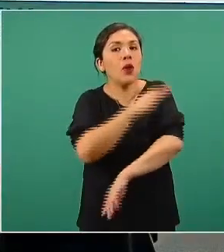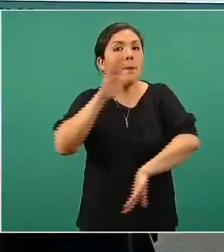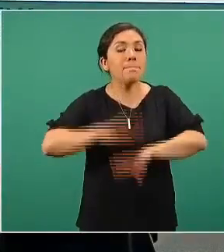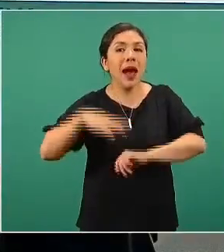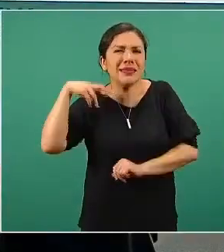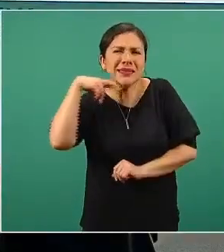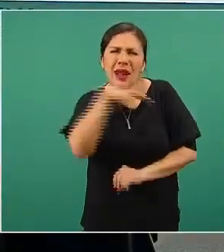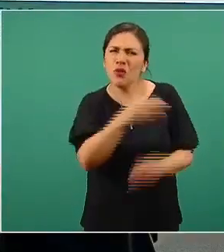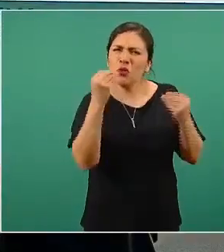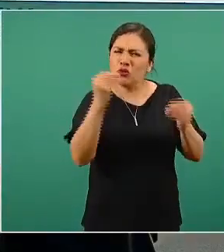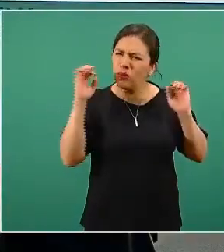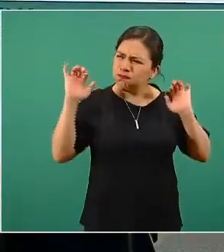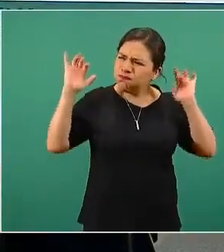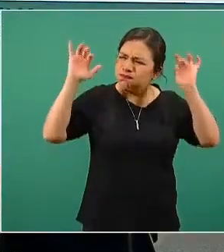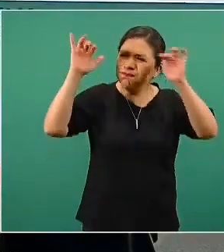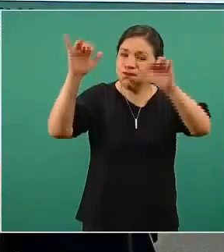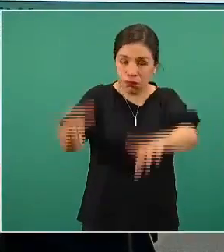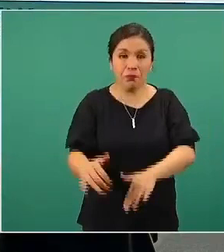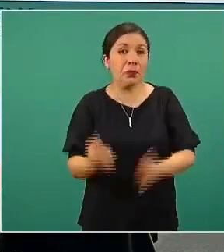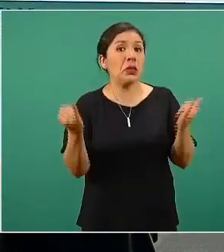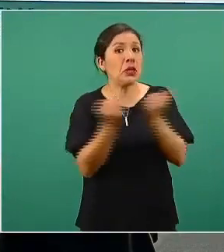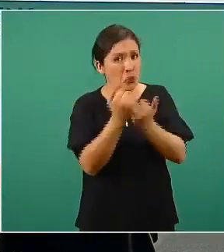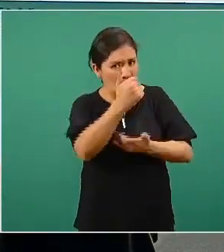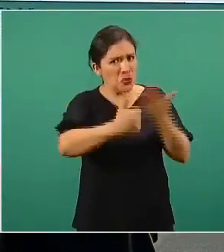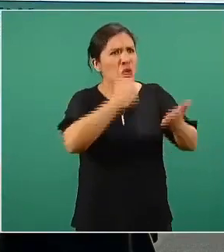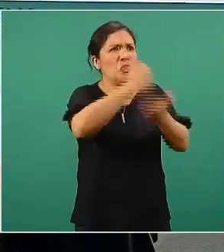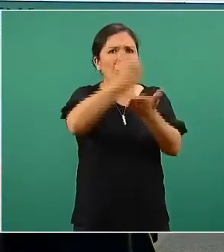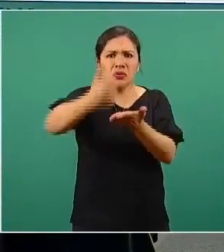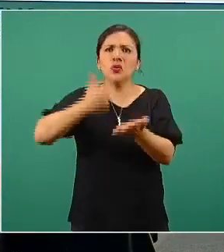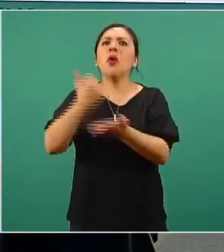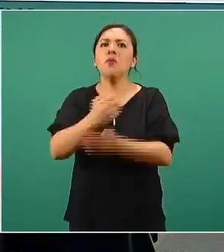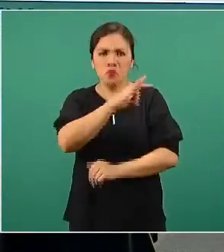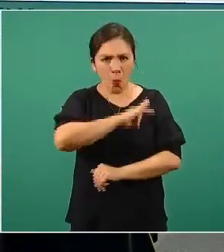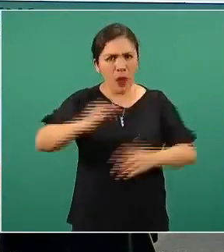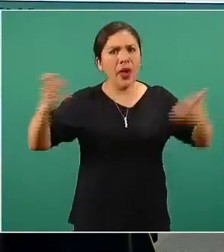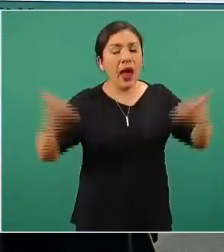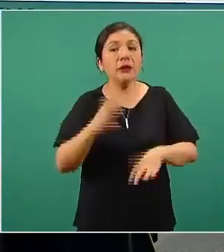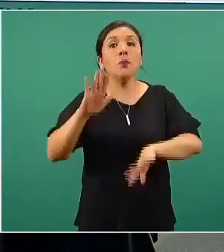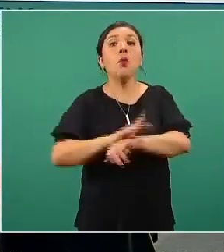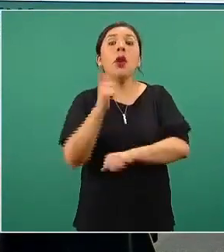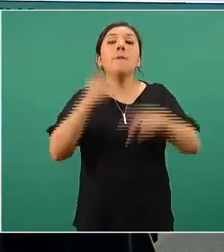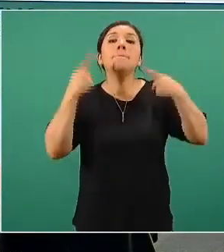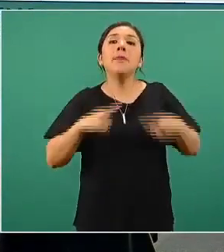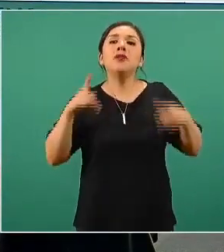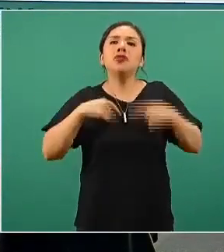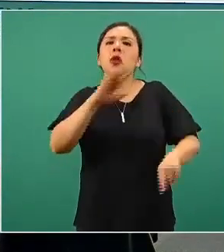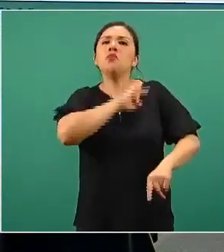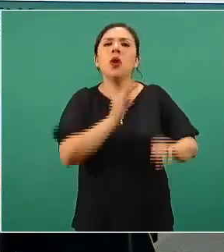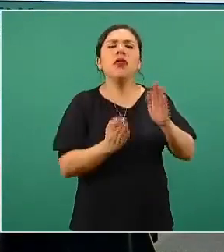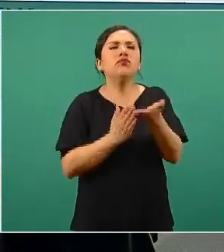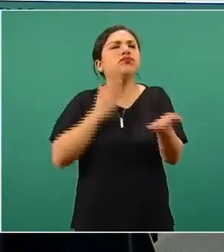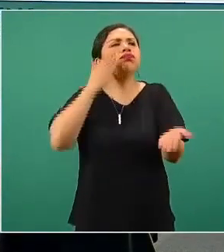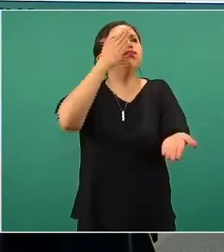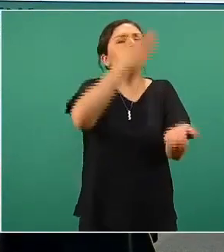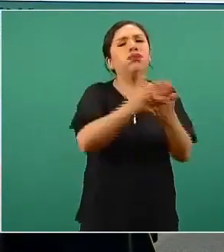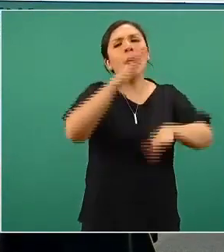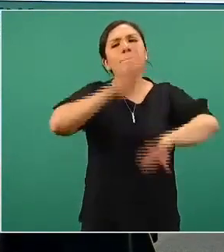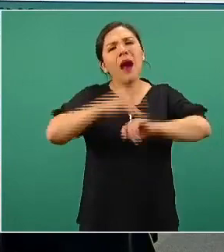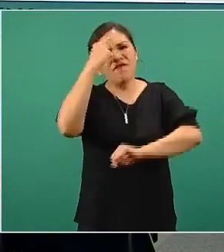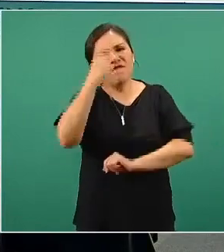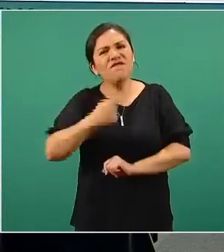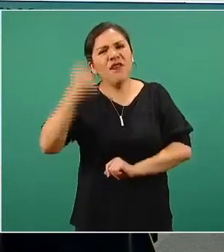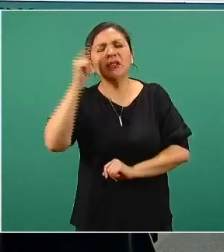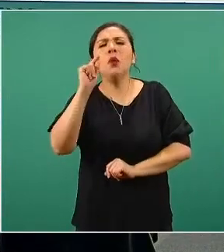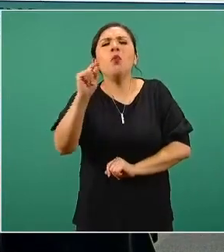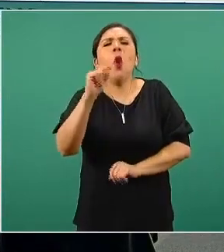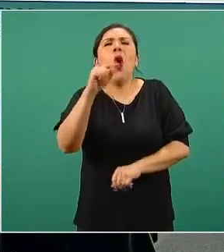verdaderamente masiva. En grandes ciudades esto es factible, porque las personas pueden desplazarse con relativa facilidad unos